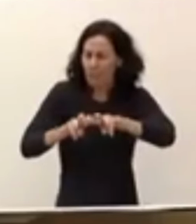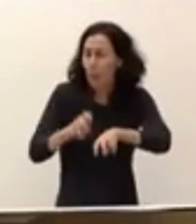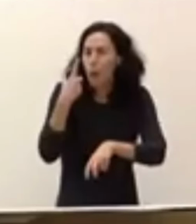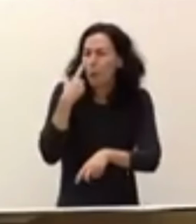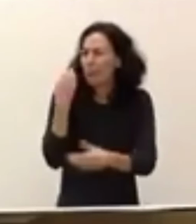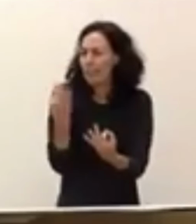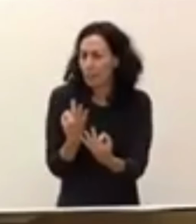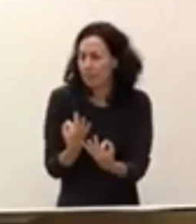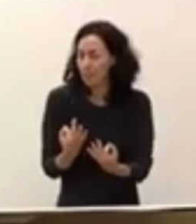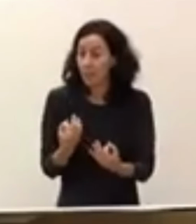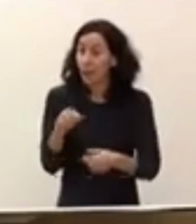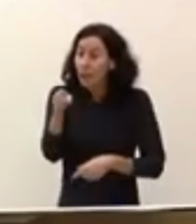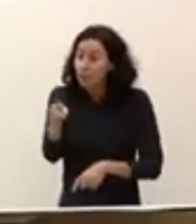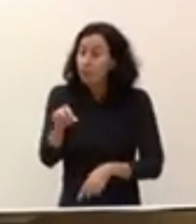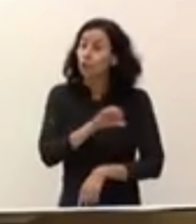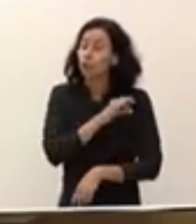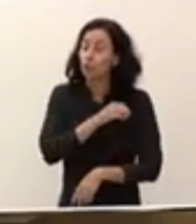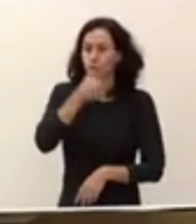Y